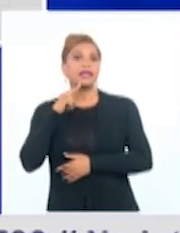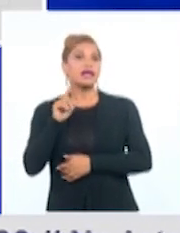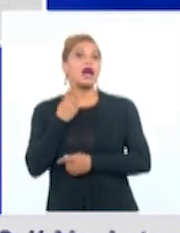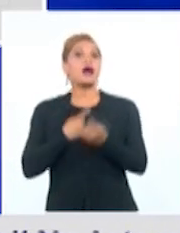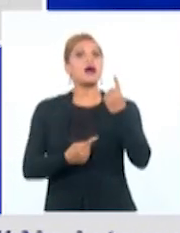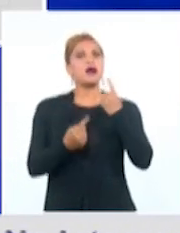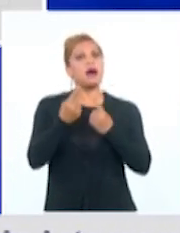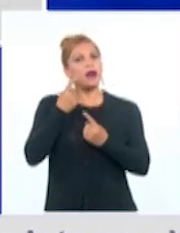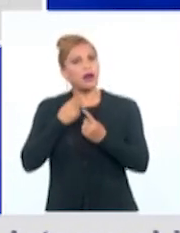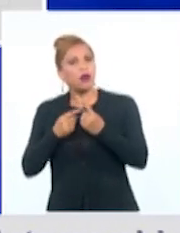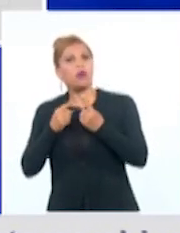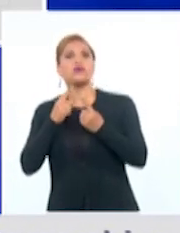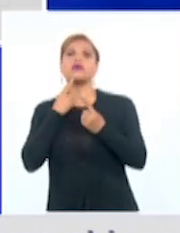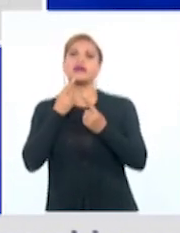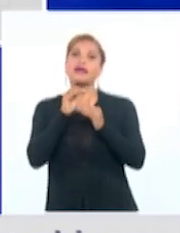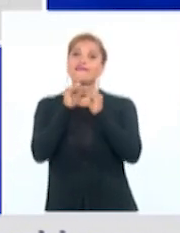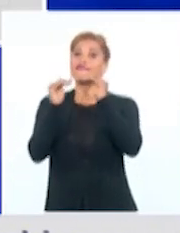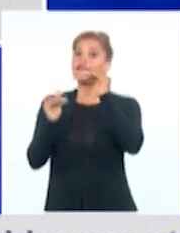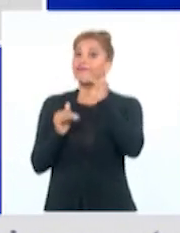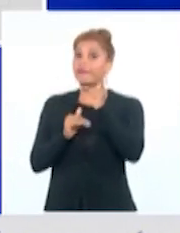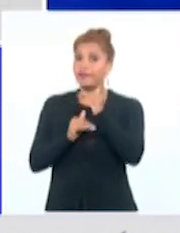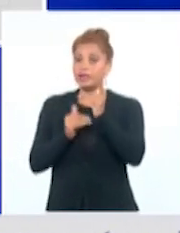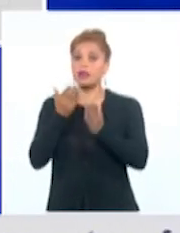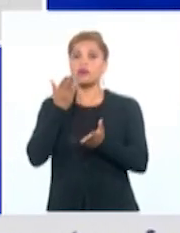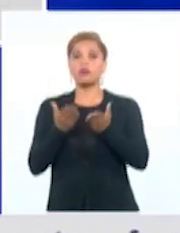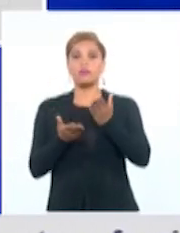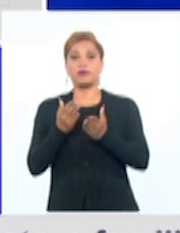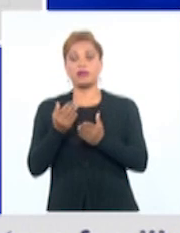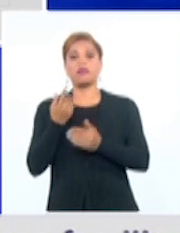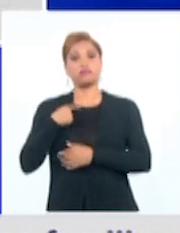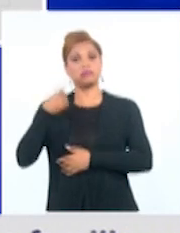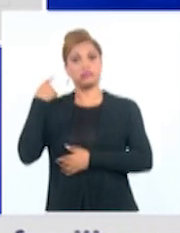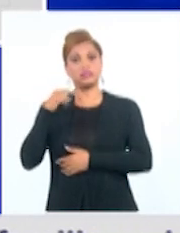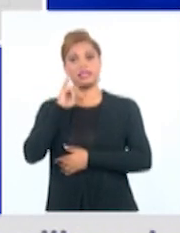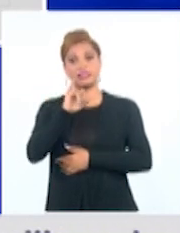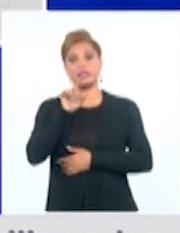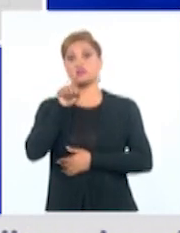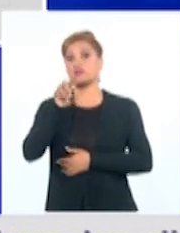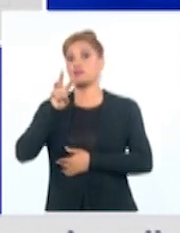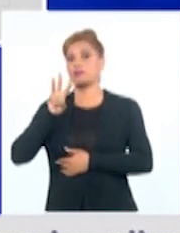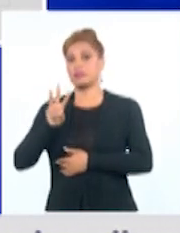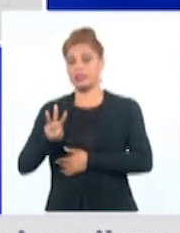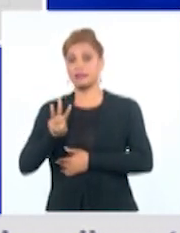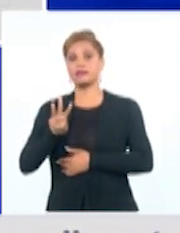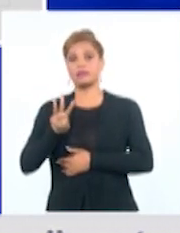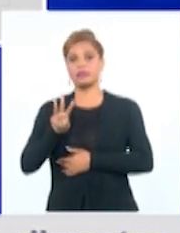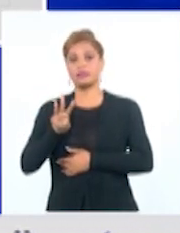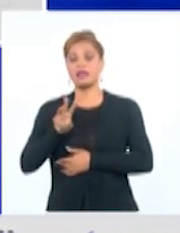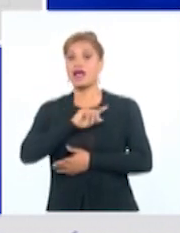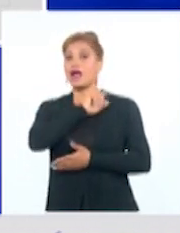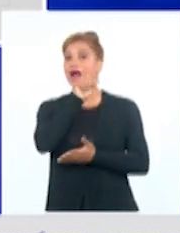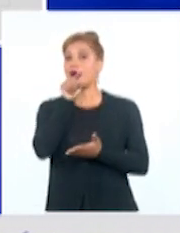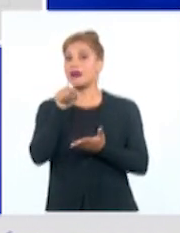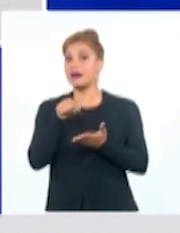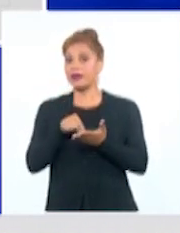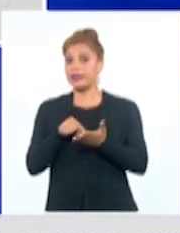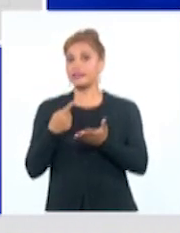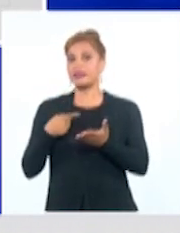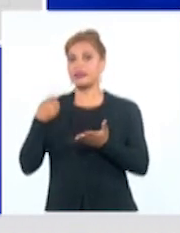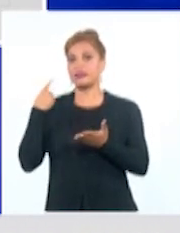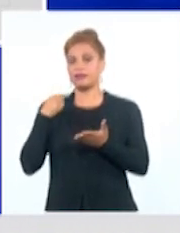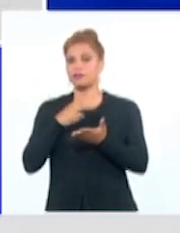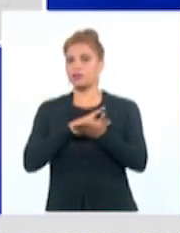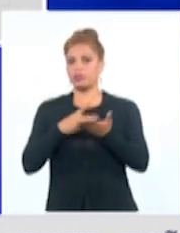independientemente de que sea inferior a los 613 que teníamos hasta el día de ayer en los últimos 15